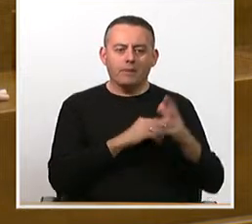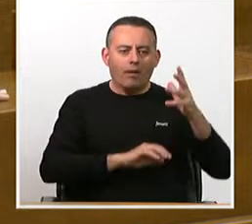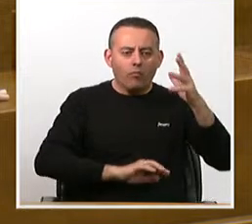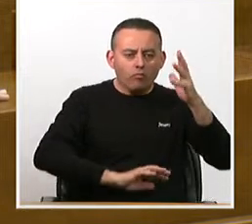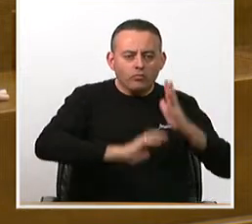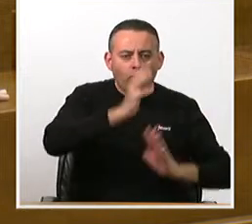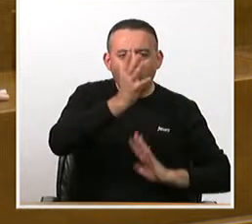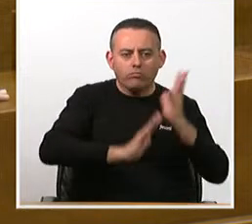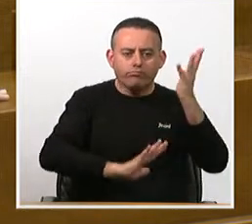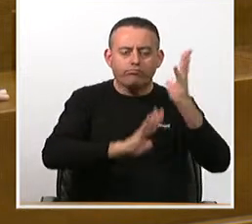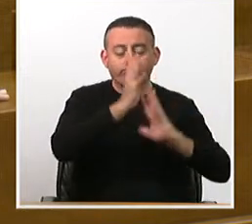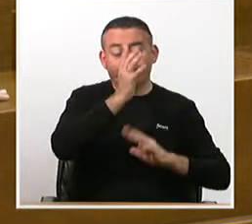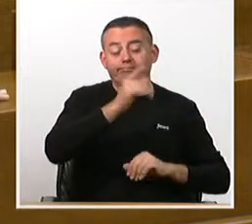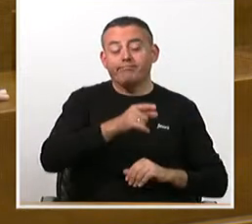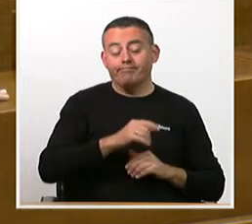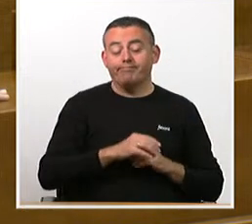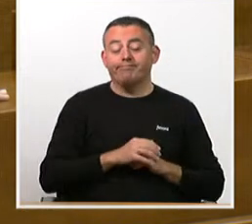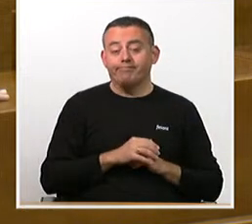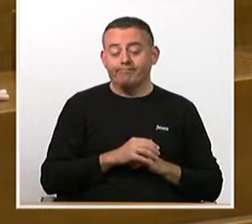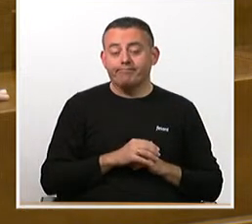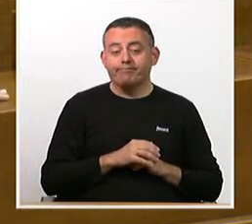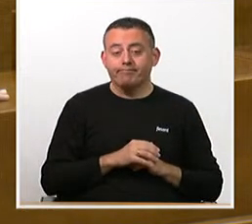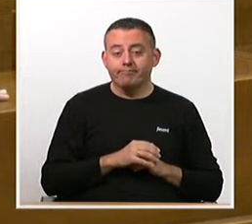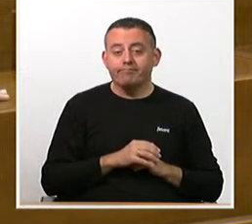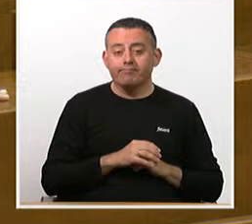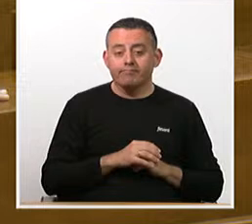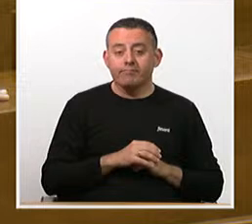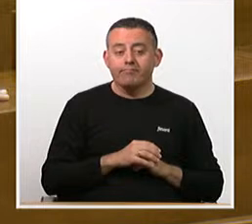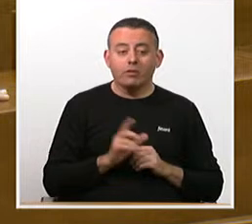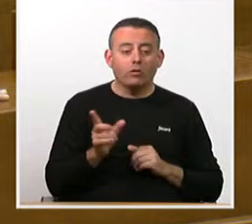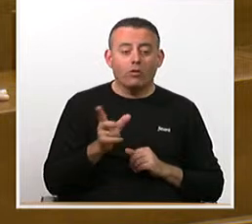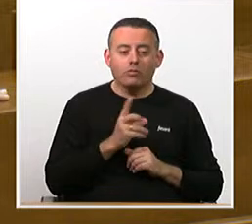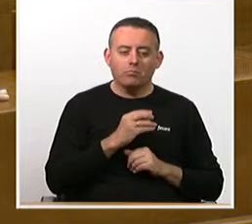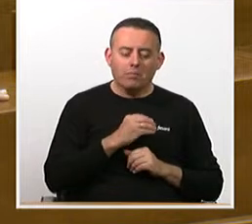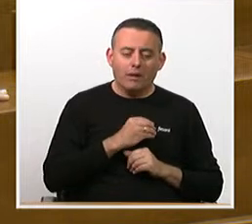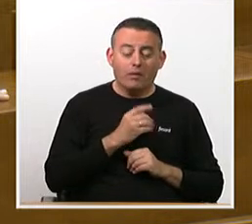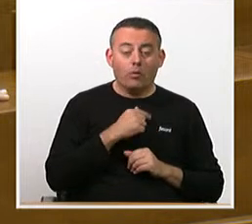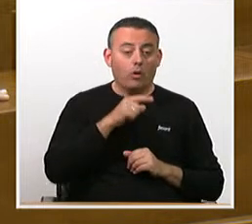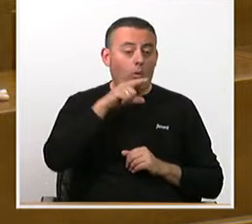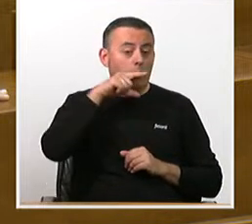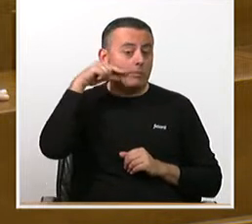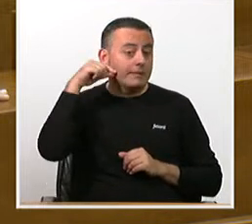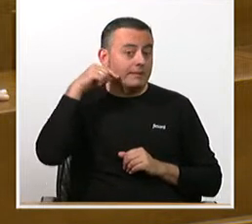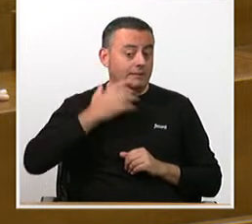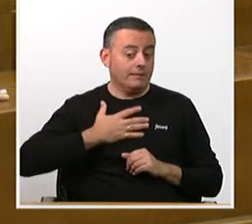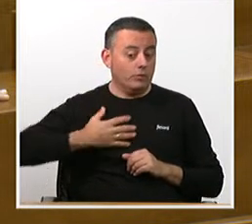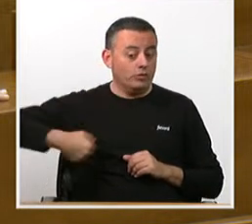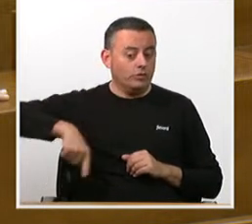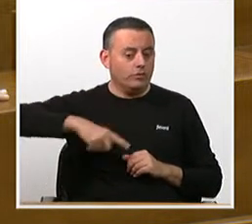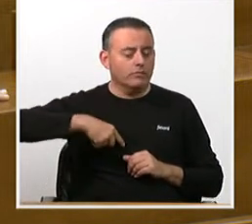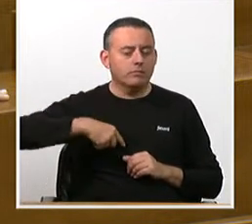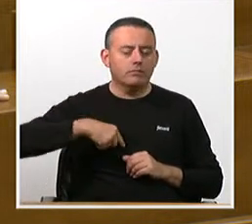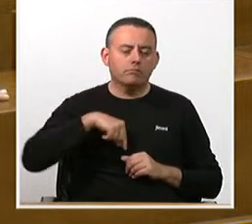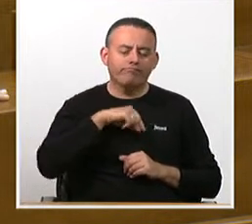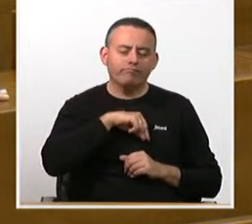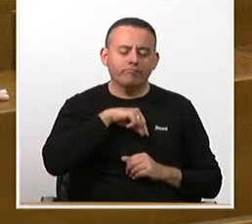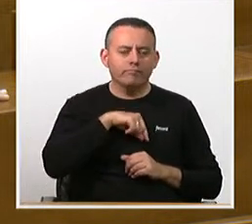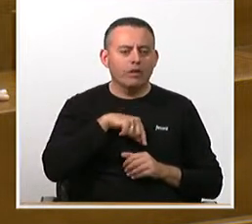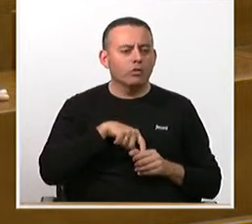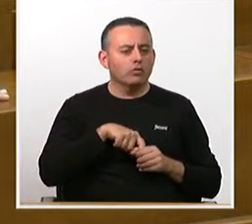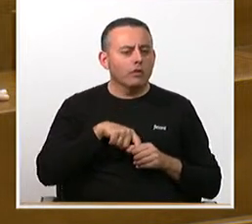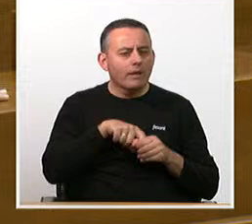c de valencia per desc que des comprom la solidar y el su